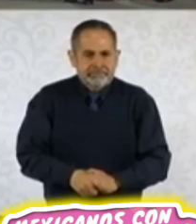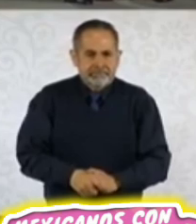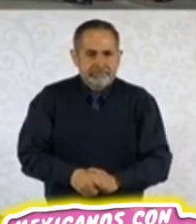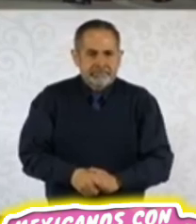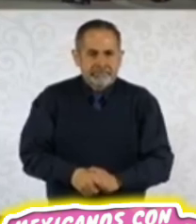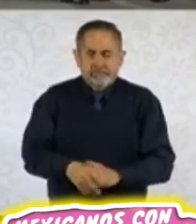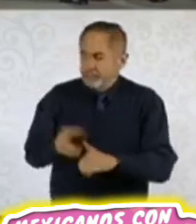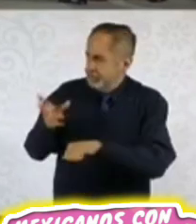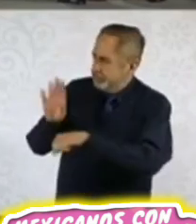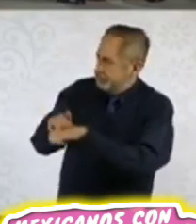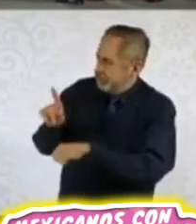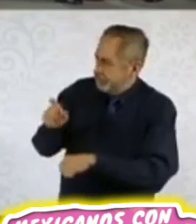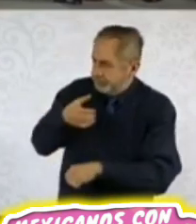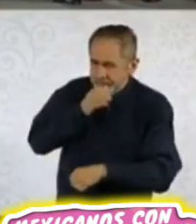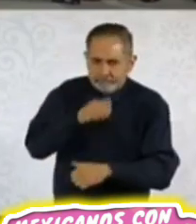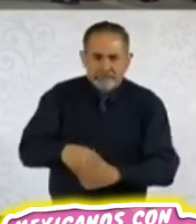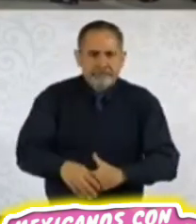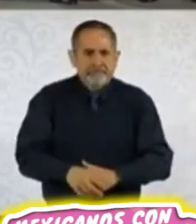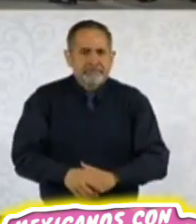Voy a tomar tantita agua.